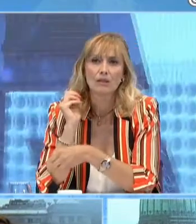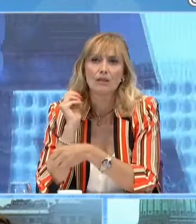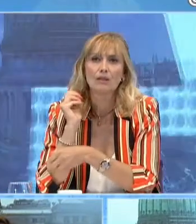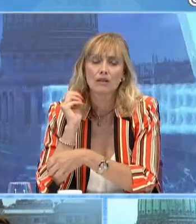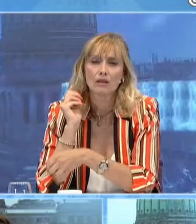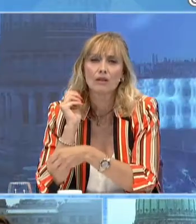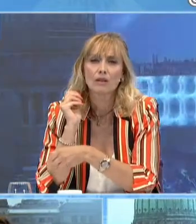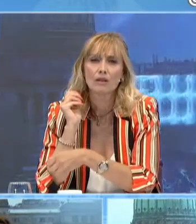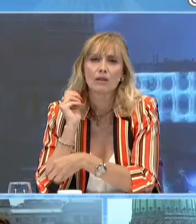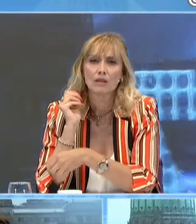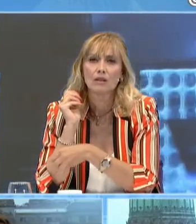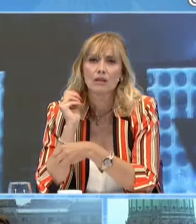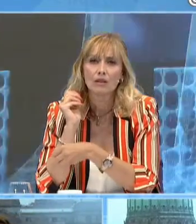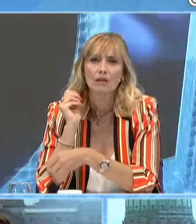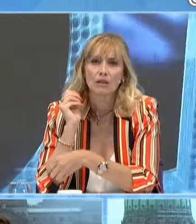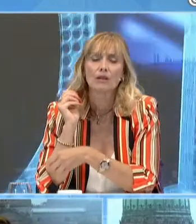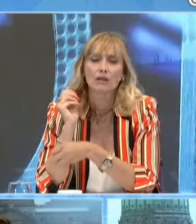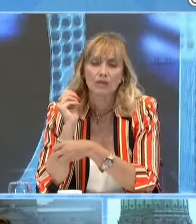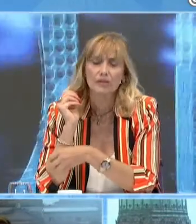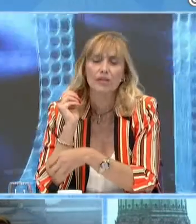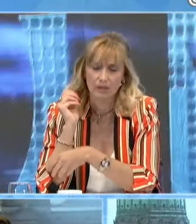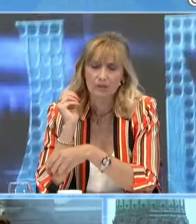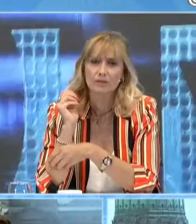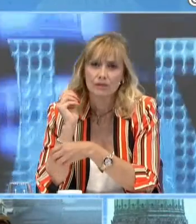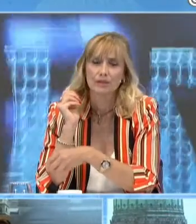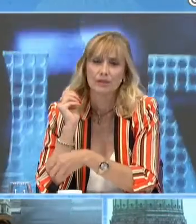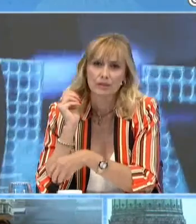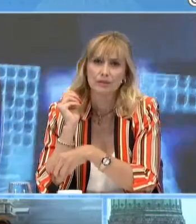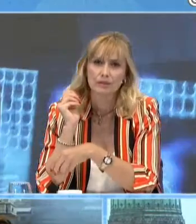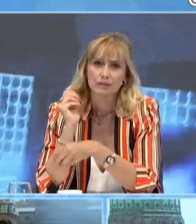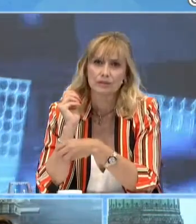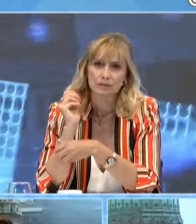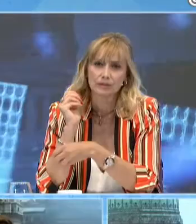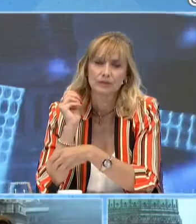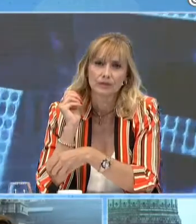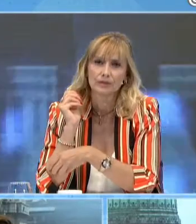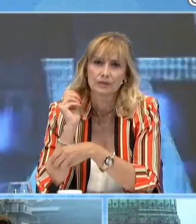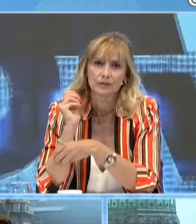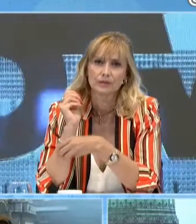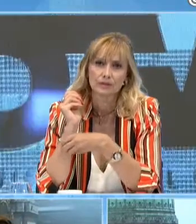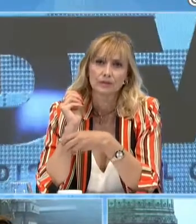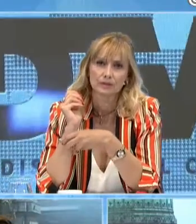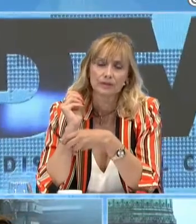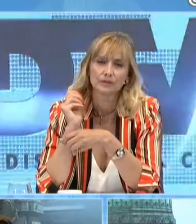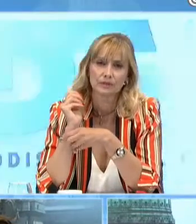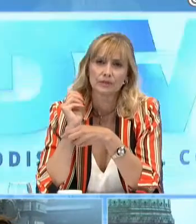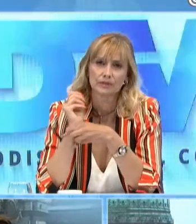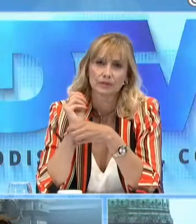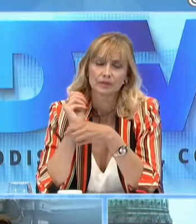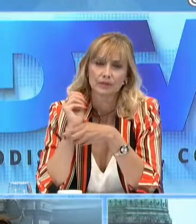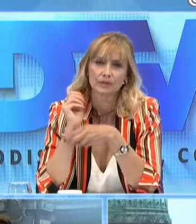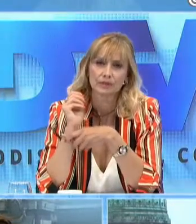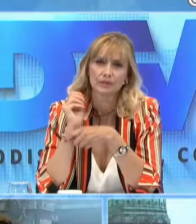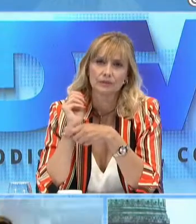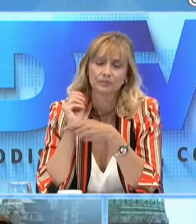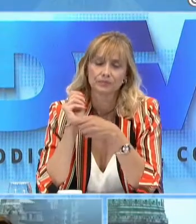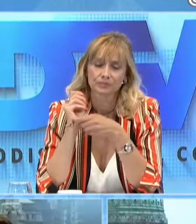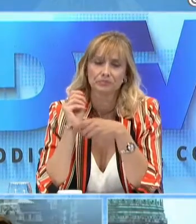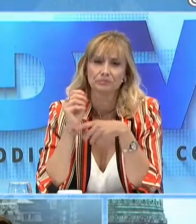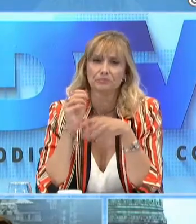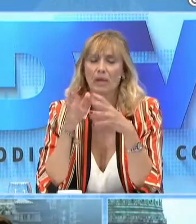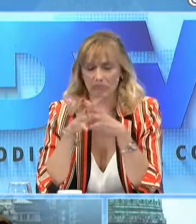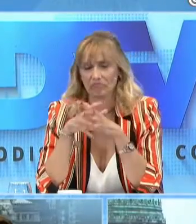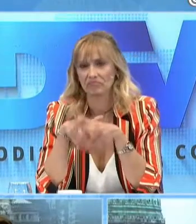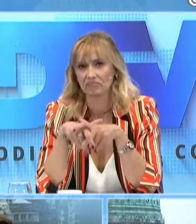liqui, no puedan recibir el ATP. Sí. Porque vos no le podés dar una asistencia extraordinaria a una